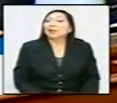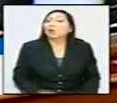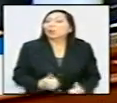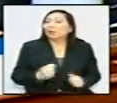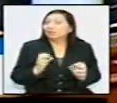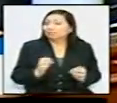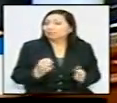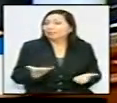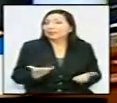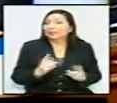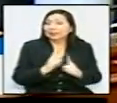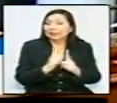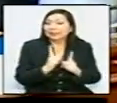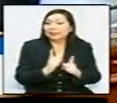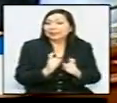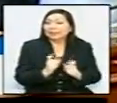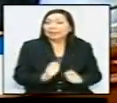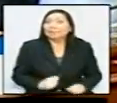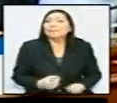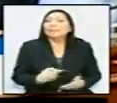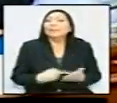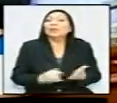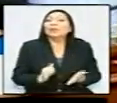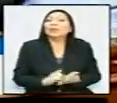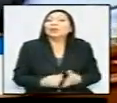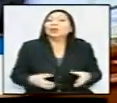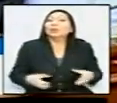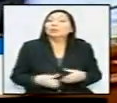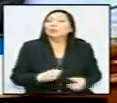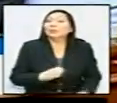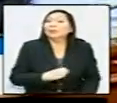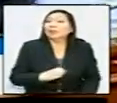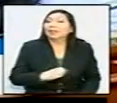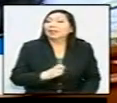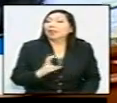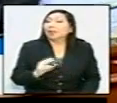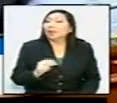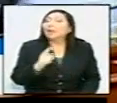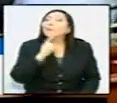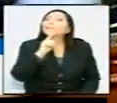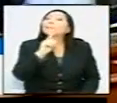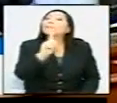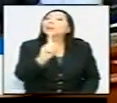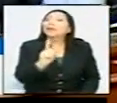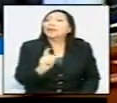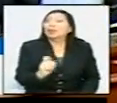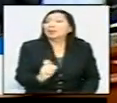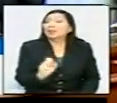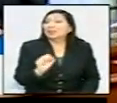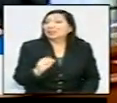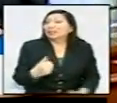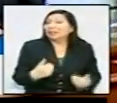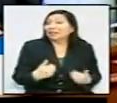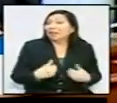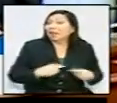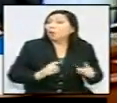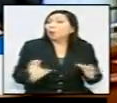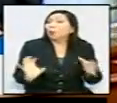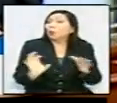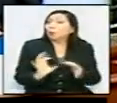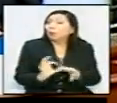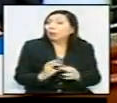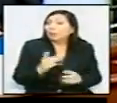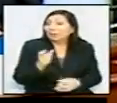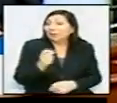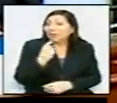nos lleva a un interrogante. ¿Por qué la comisión de ética no le preguntó si tenía algún vínculo con